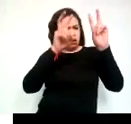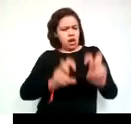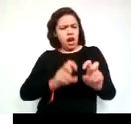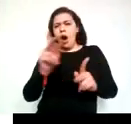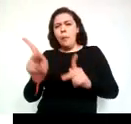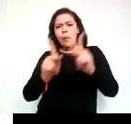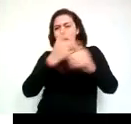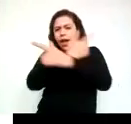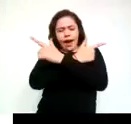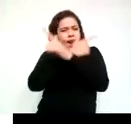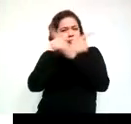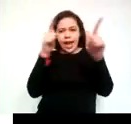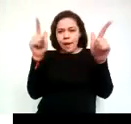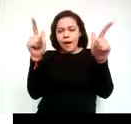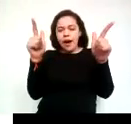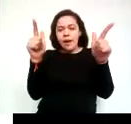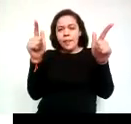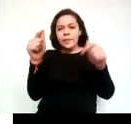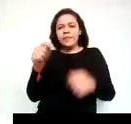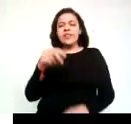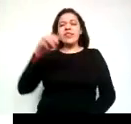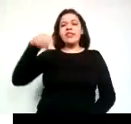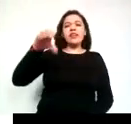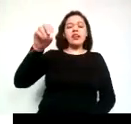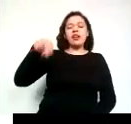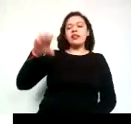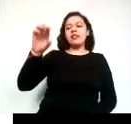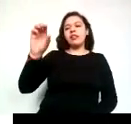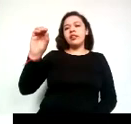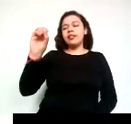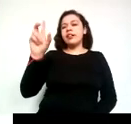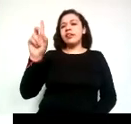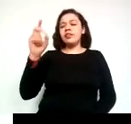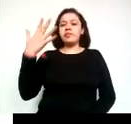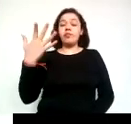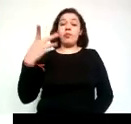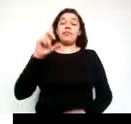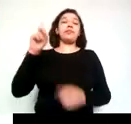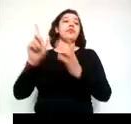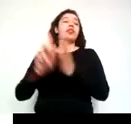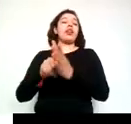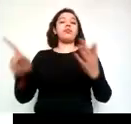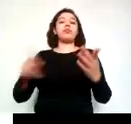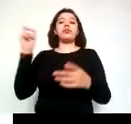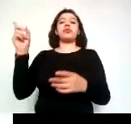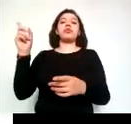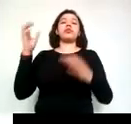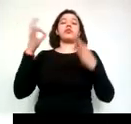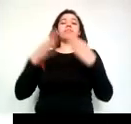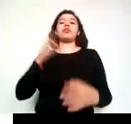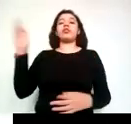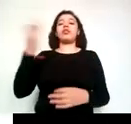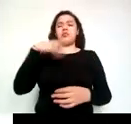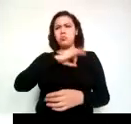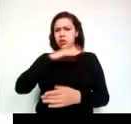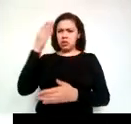están publicadas dentro de la NOM 035 en el Diario Oficial de la Federación y ustedes pueden tener acceso